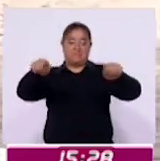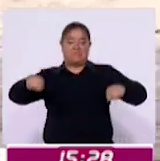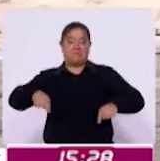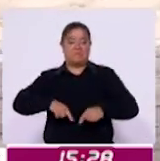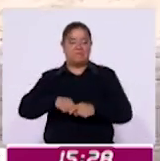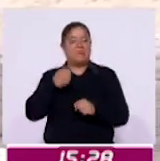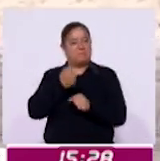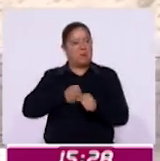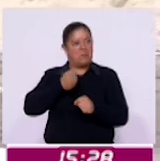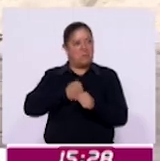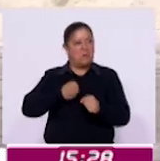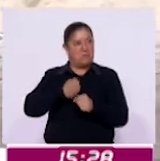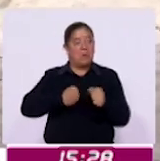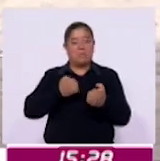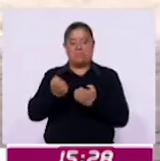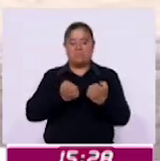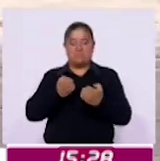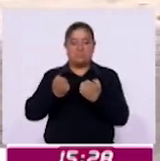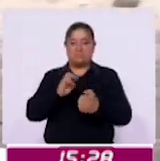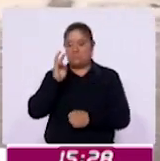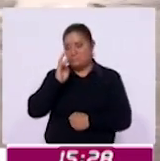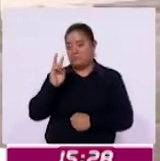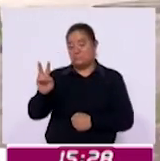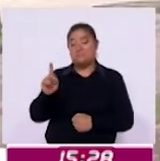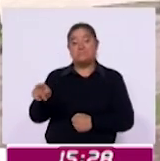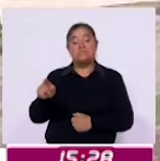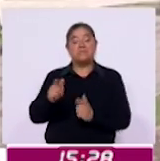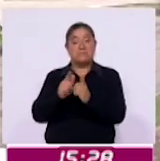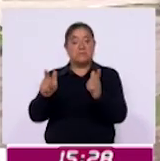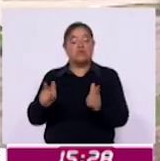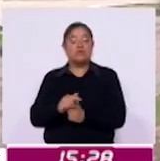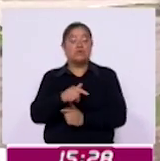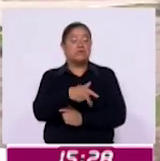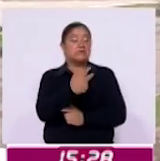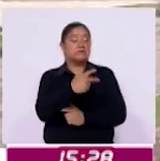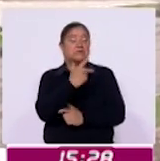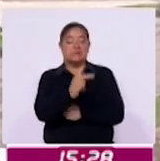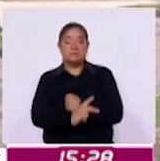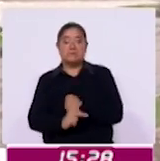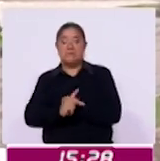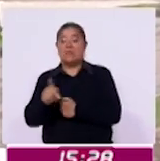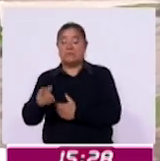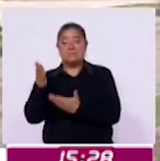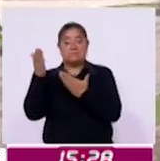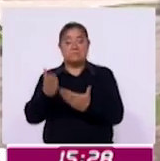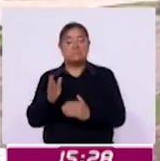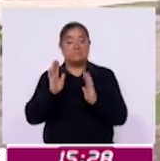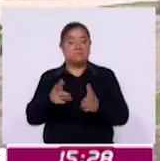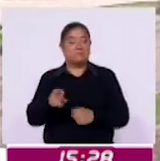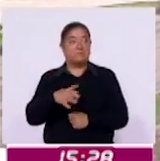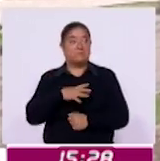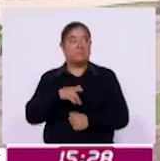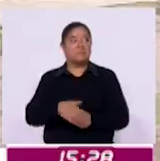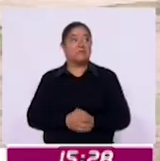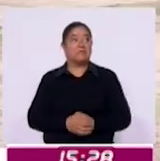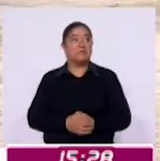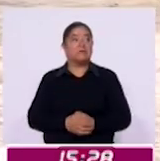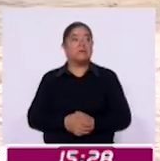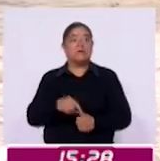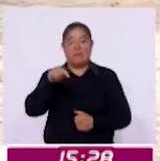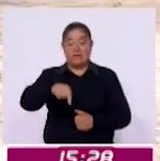que durante varios días pues vio a los diferentes contingentes de 13 países hacerse presente dentro de este